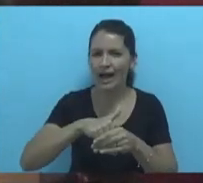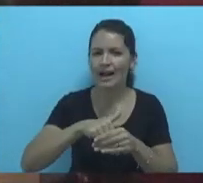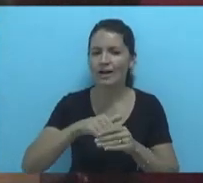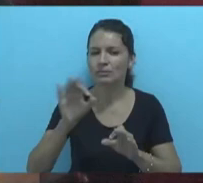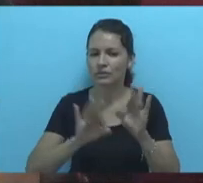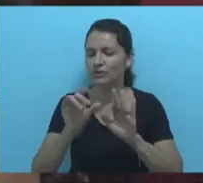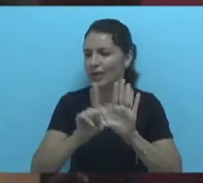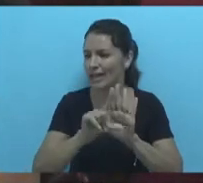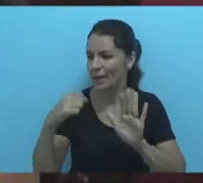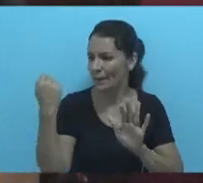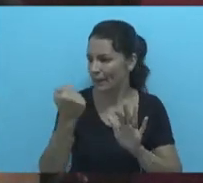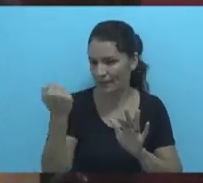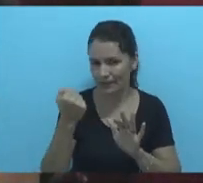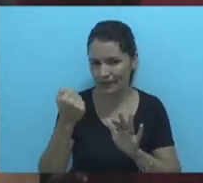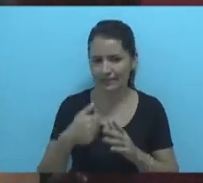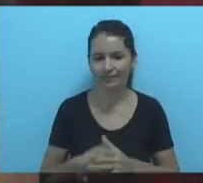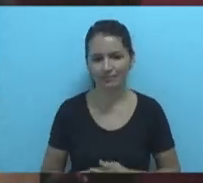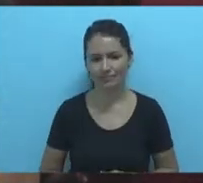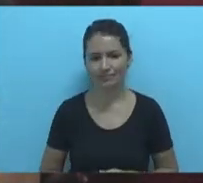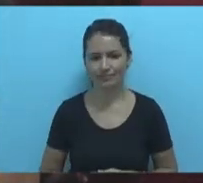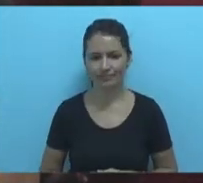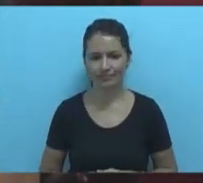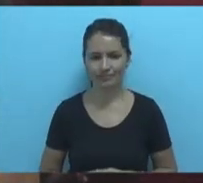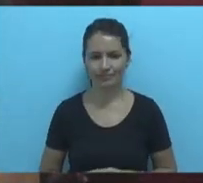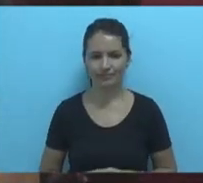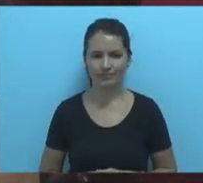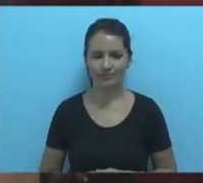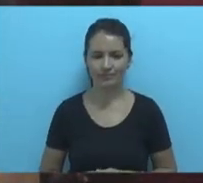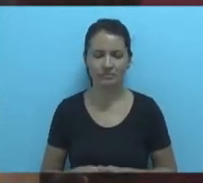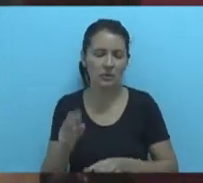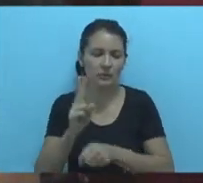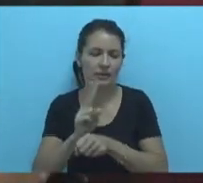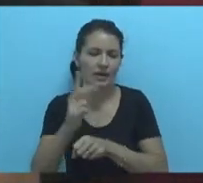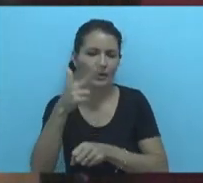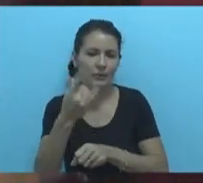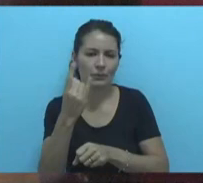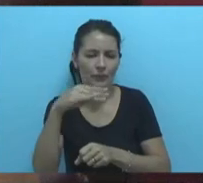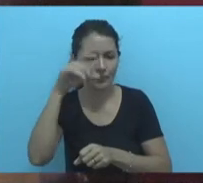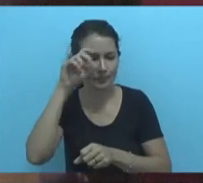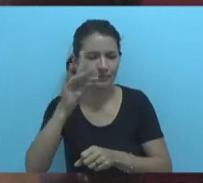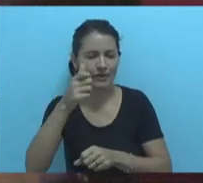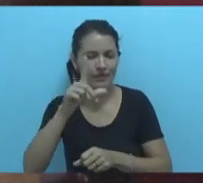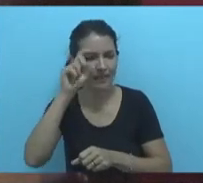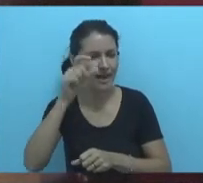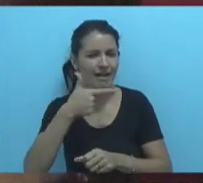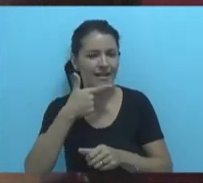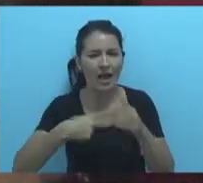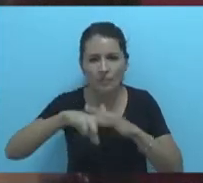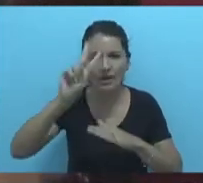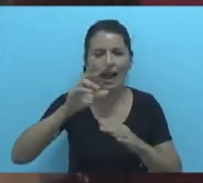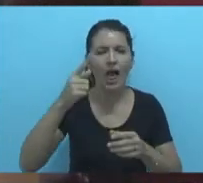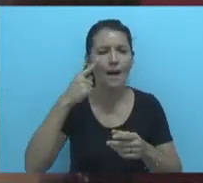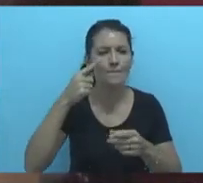una ley tan importante como es la de la protección de los humedales y esta ampliación del Parque Nacional Islas